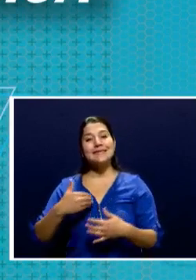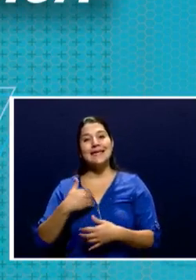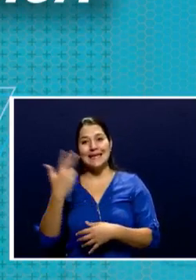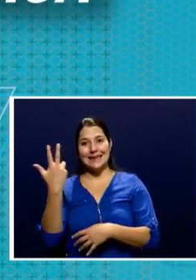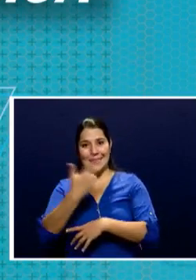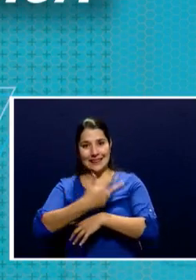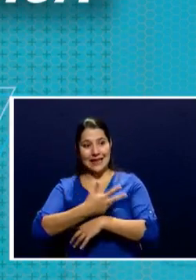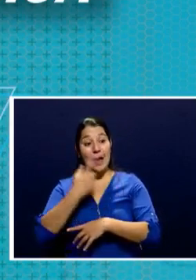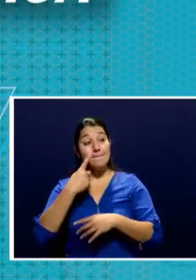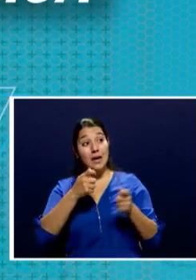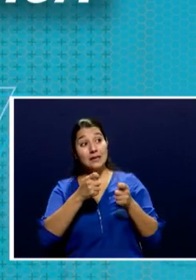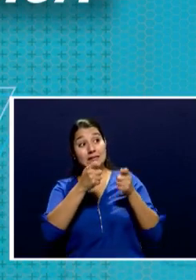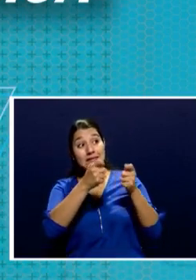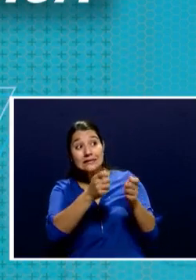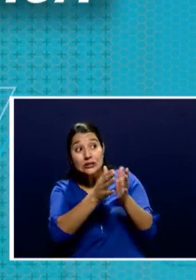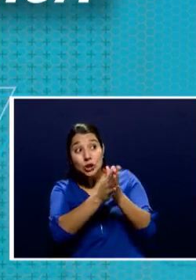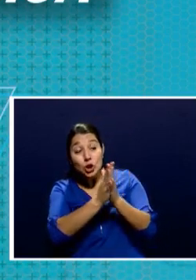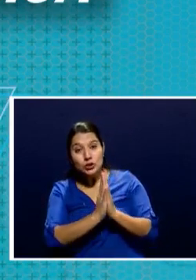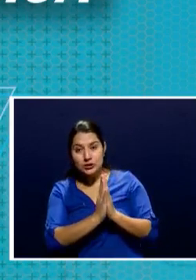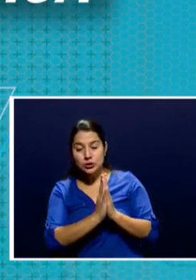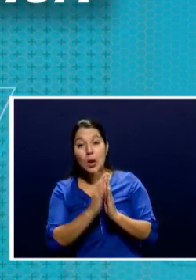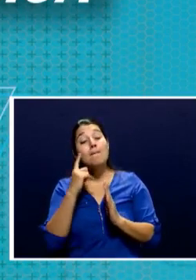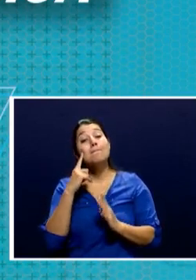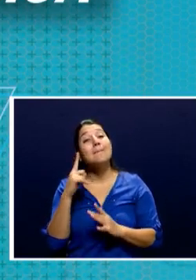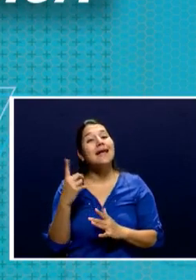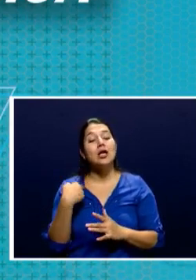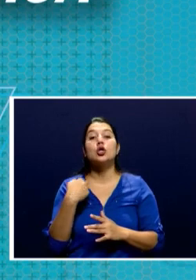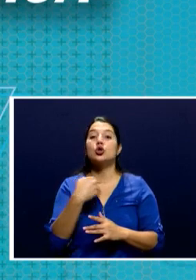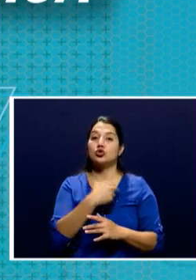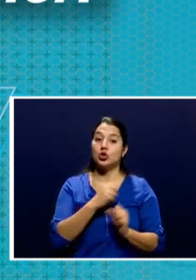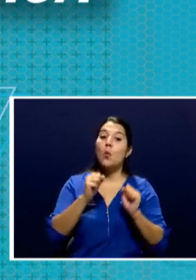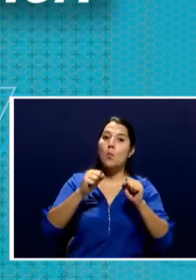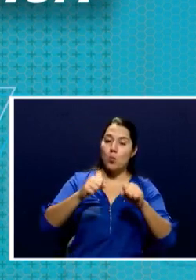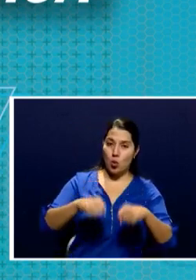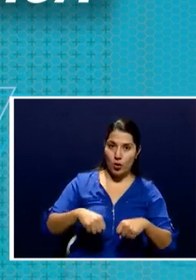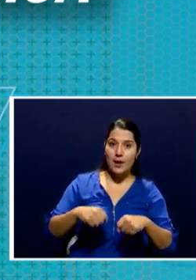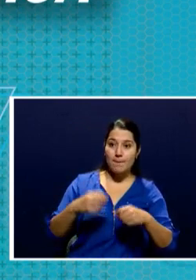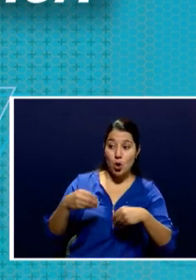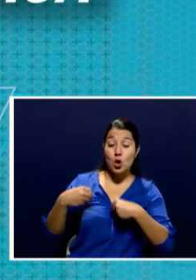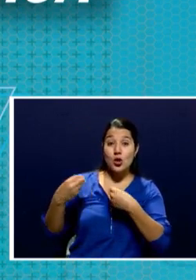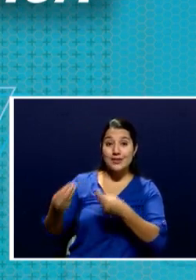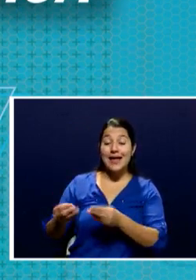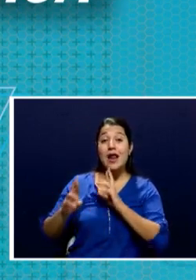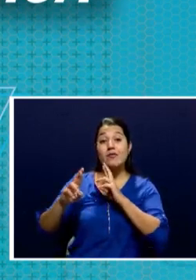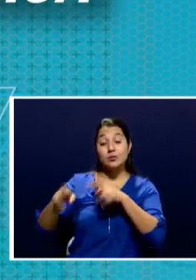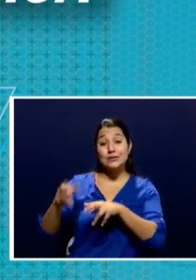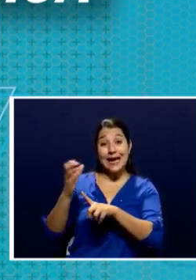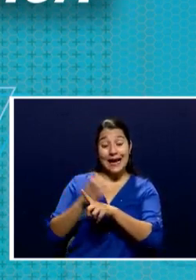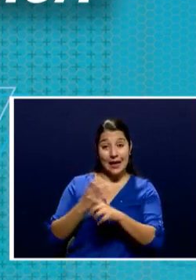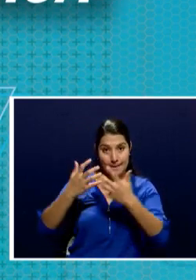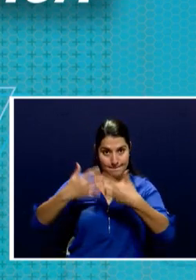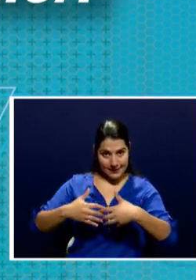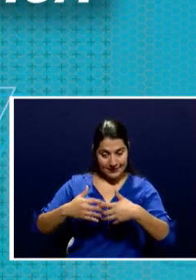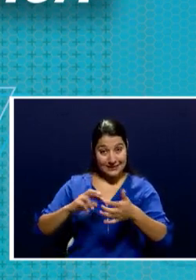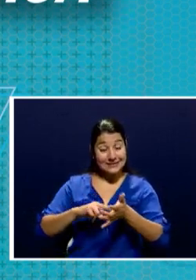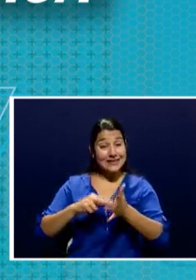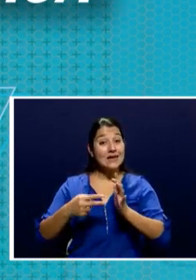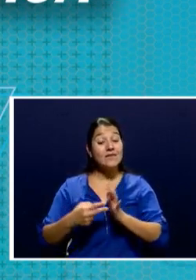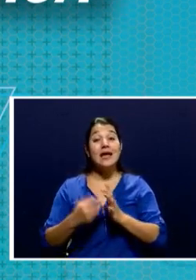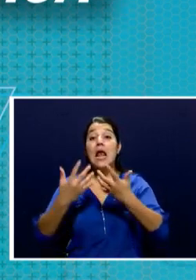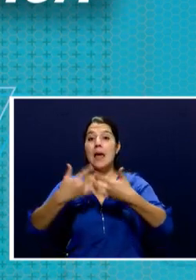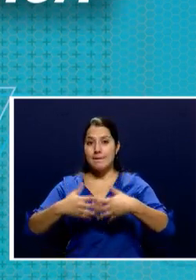presentar esta solicitud ante nosotros para que nosotros podamos a su vez generar la respuesta a las empresas. Esto quiere decir que la empresa